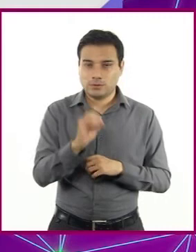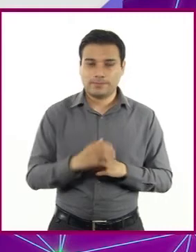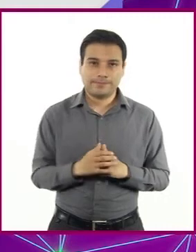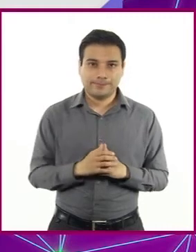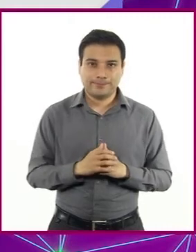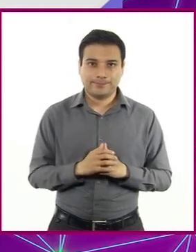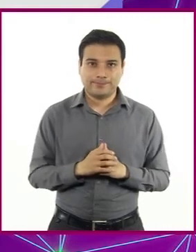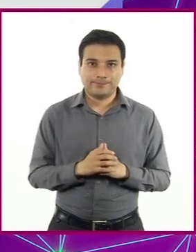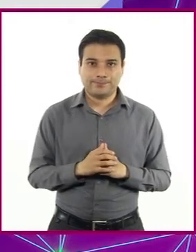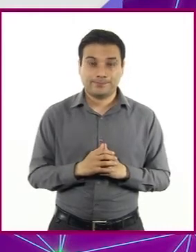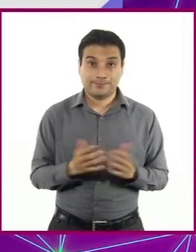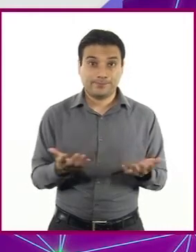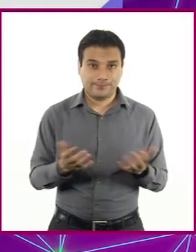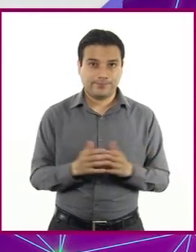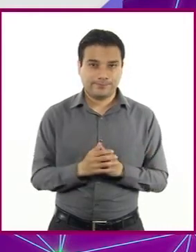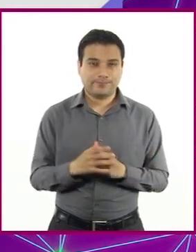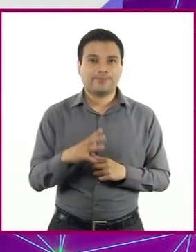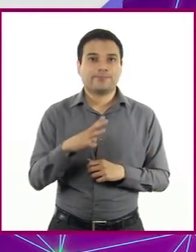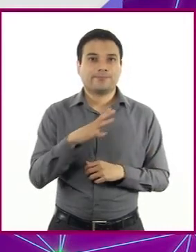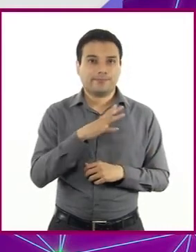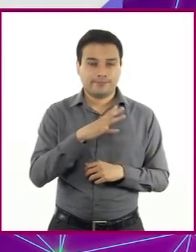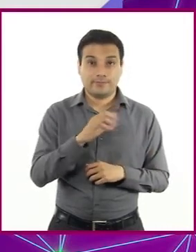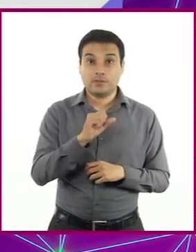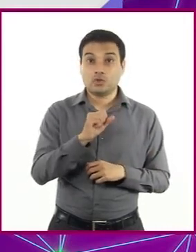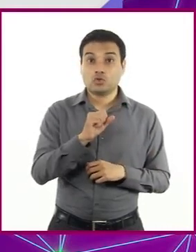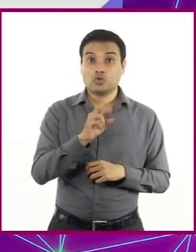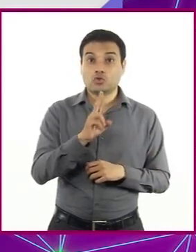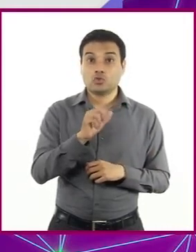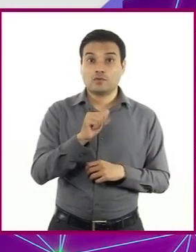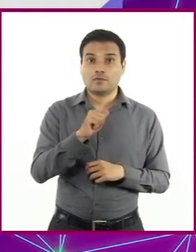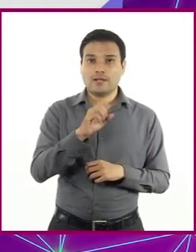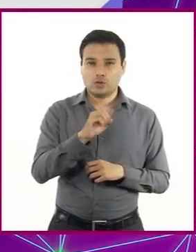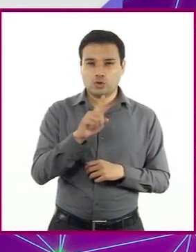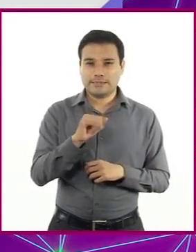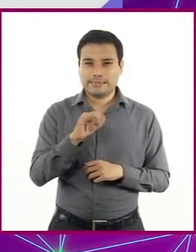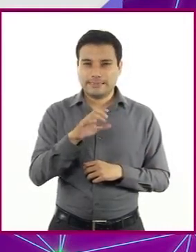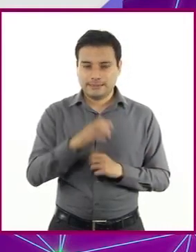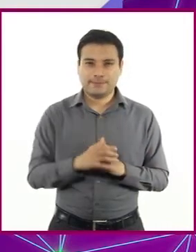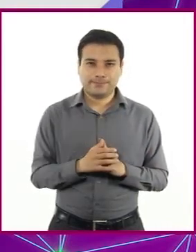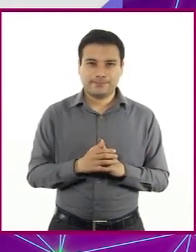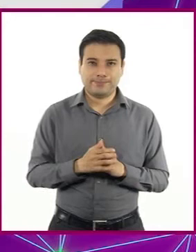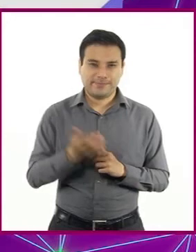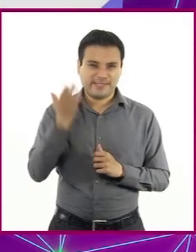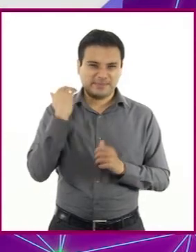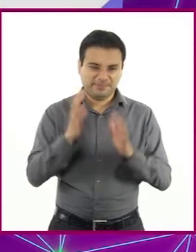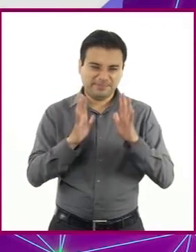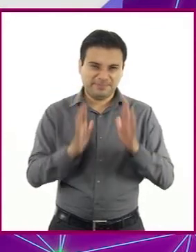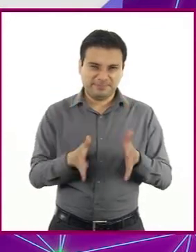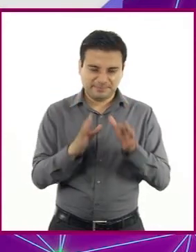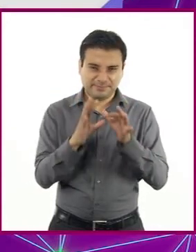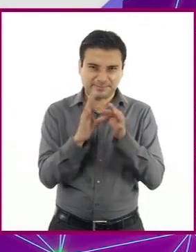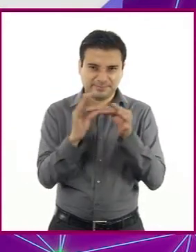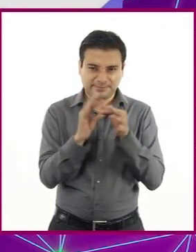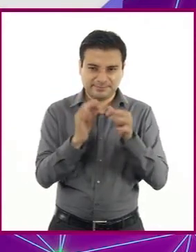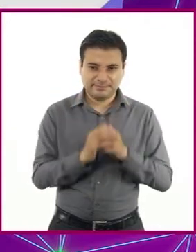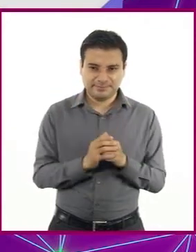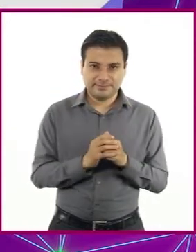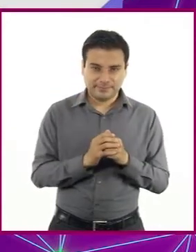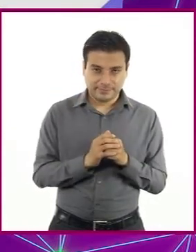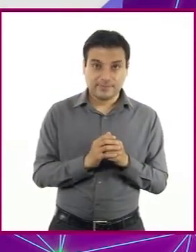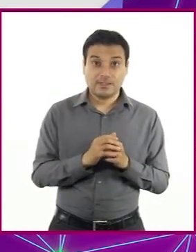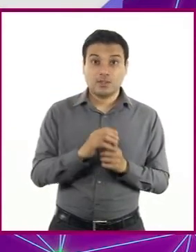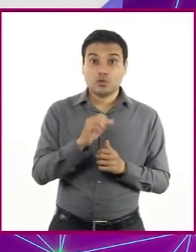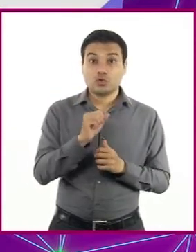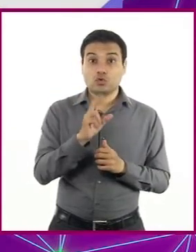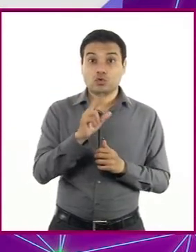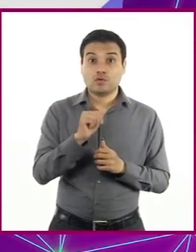se formó el sulfato de zinc, siguiendo el mismo razonamiento que el sulfato de cobre. Decimos que el ion sulfato